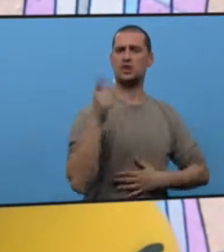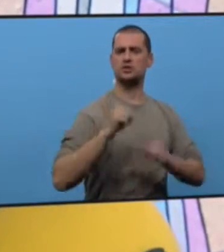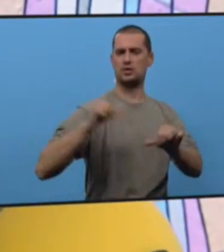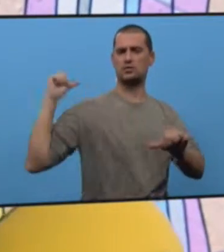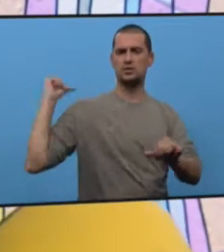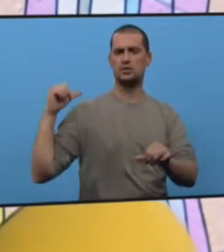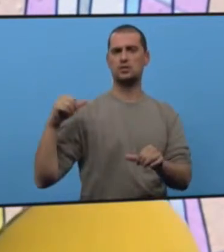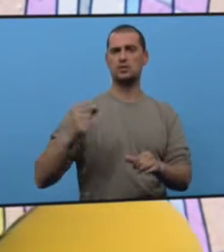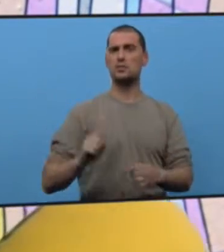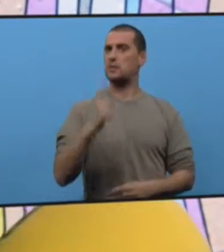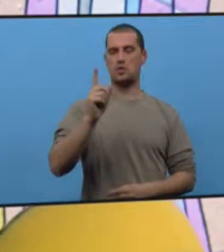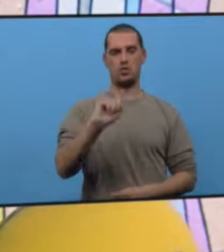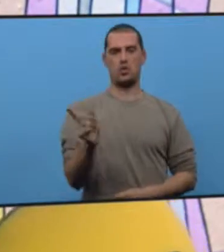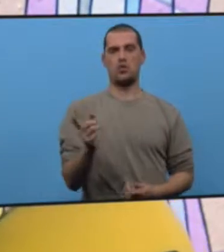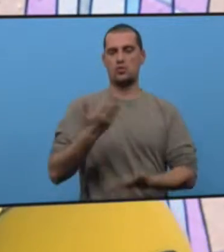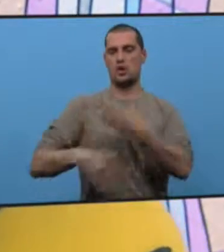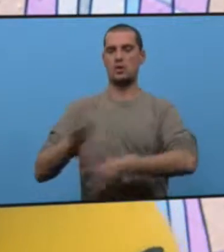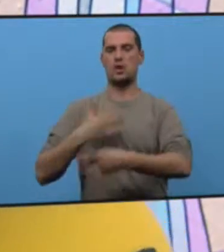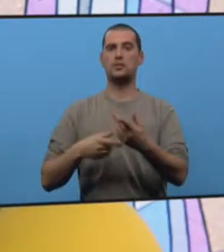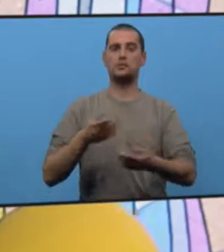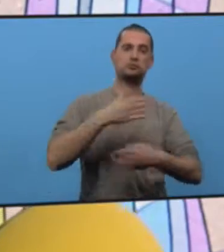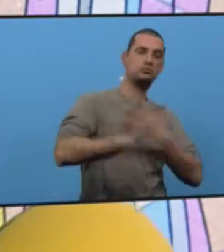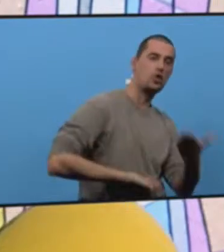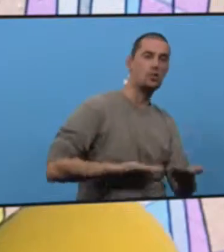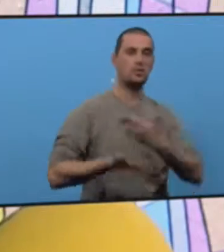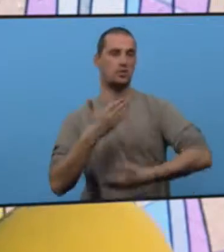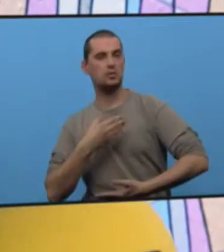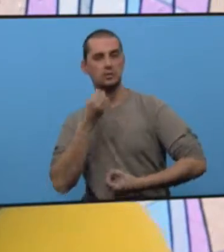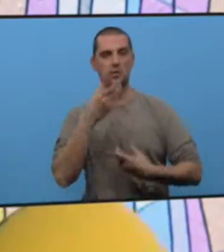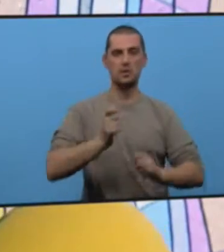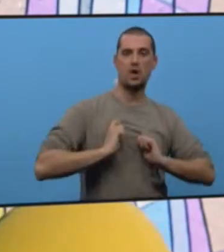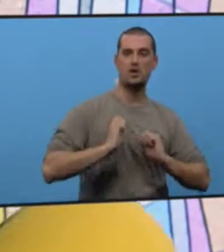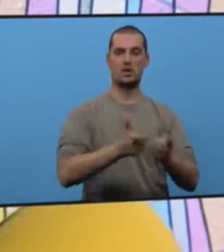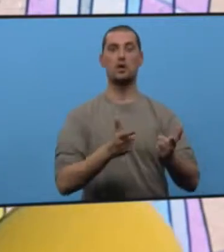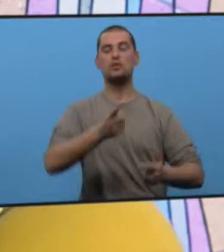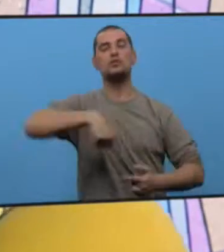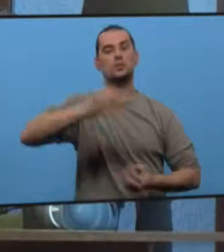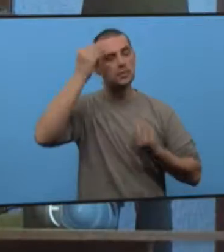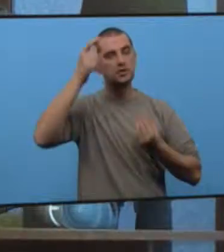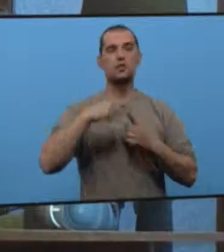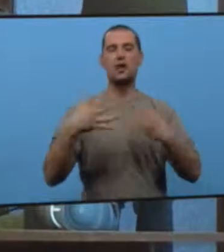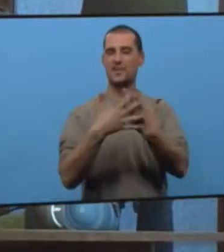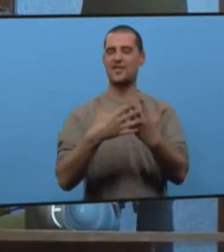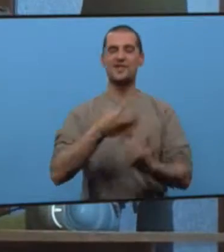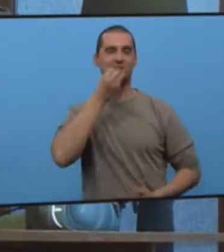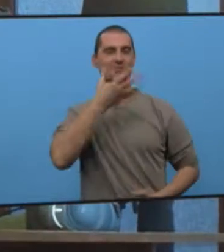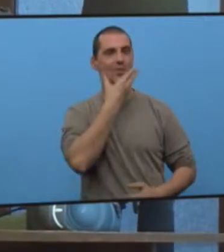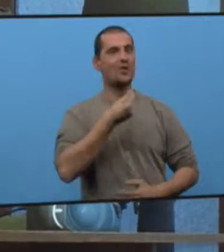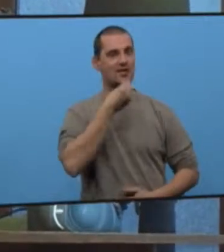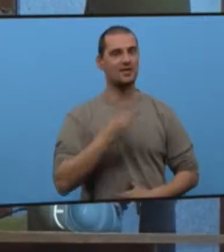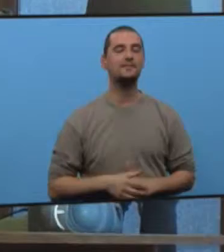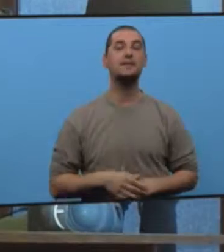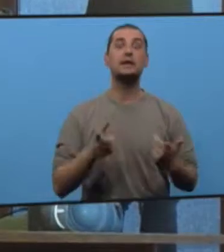con moita xente. Nosotros con eles e eles con nosotros. Entonces, eu creo que vai ser unha mezcla ben bonita. O que saia deste